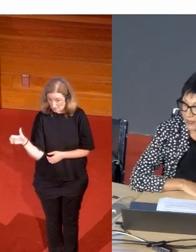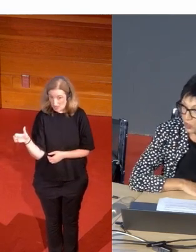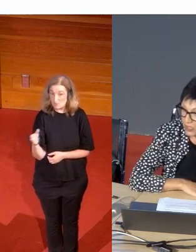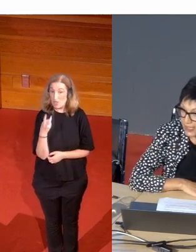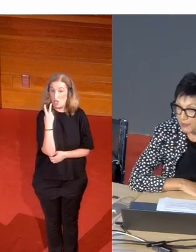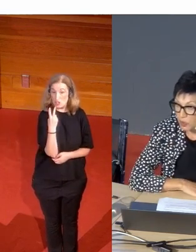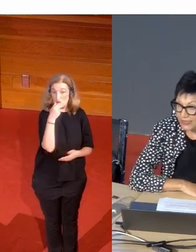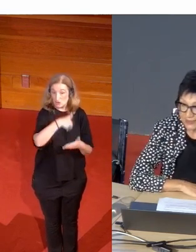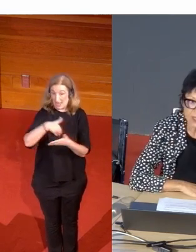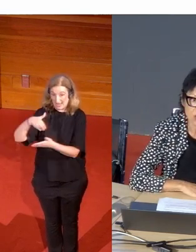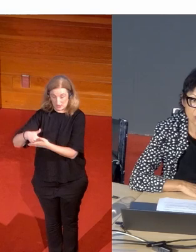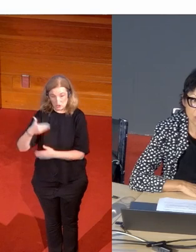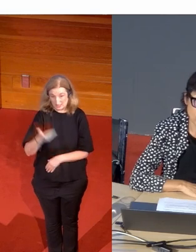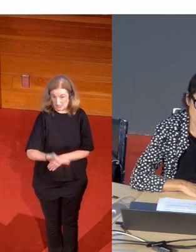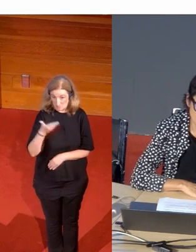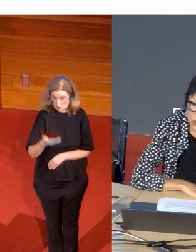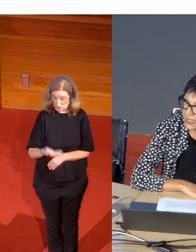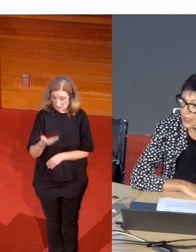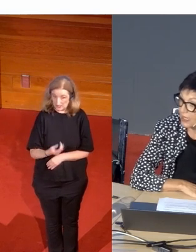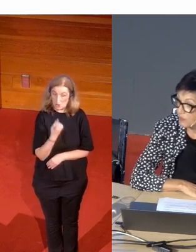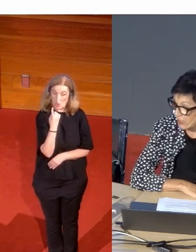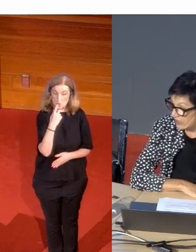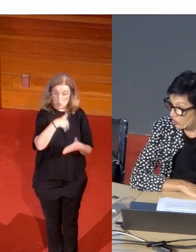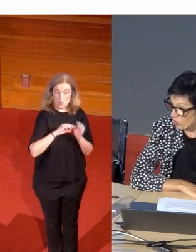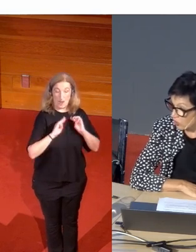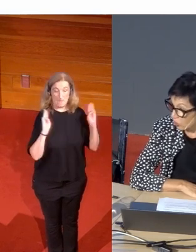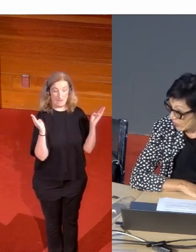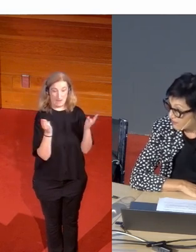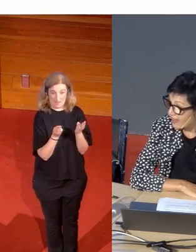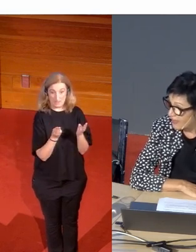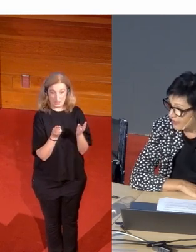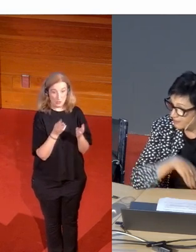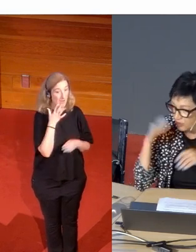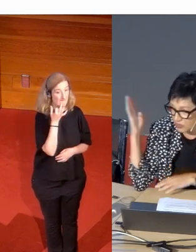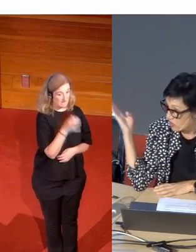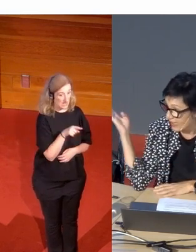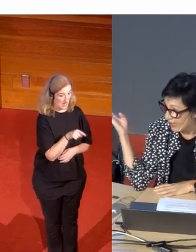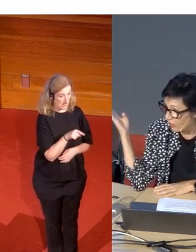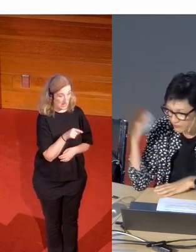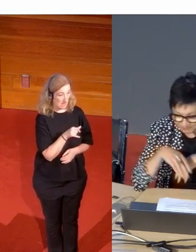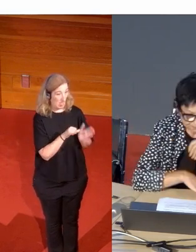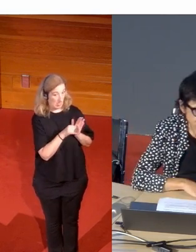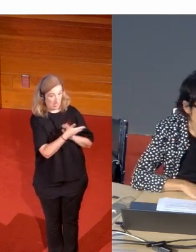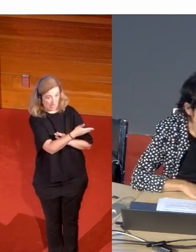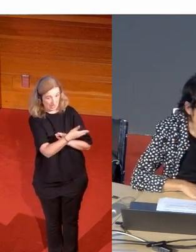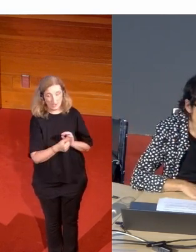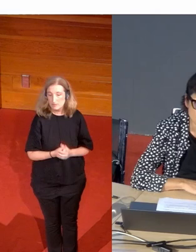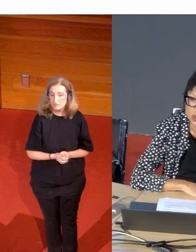habido dos elecciones importantes unas al parlamento en Francia lo tenemos aquí al